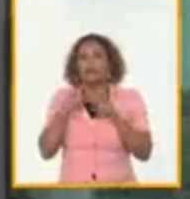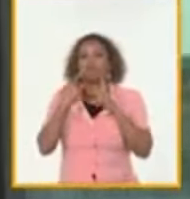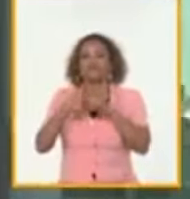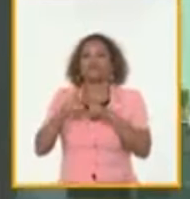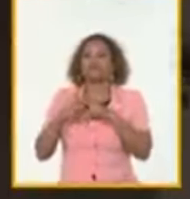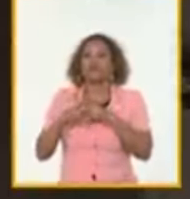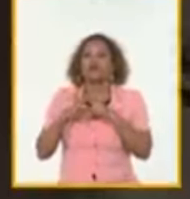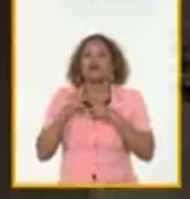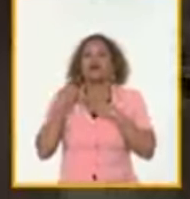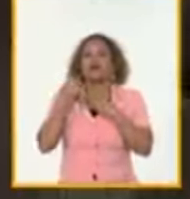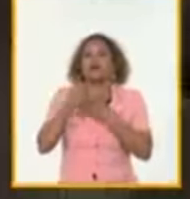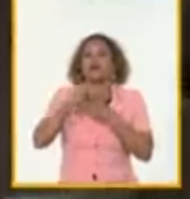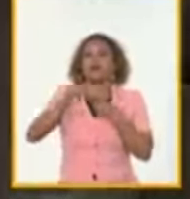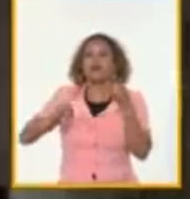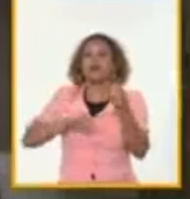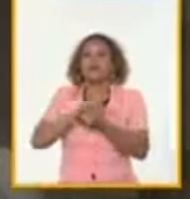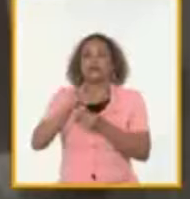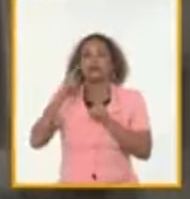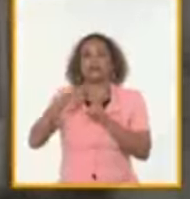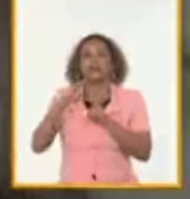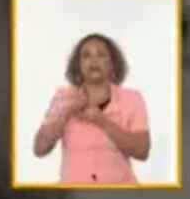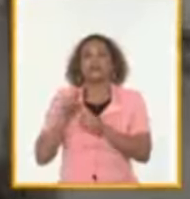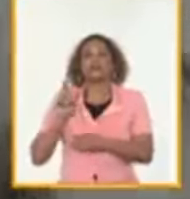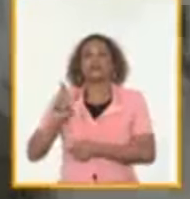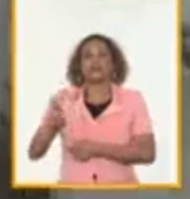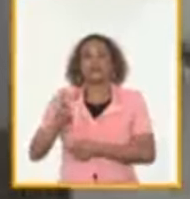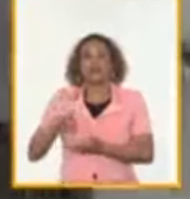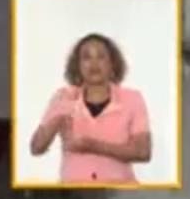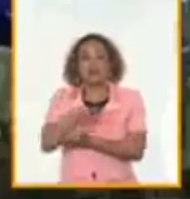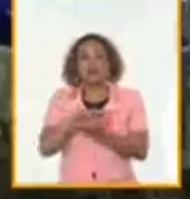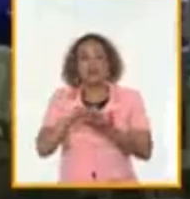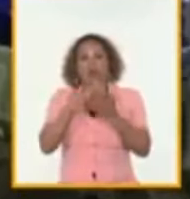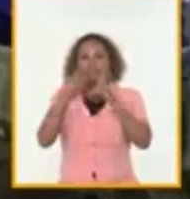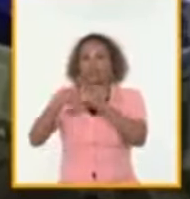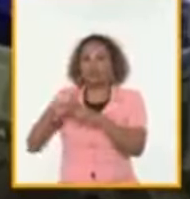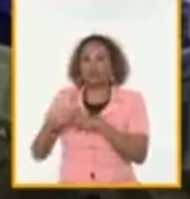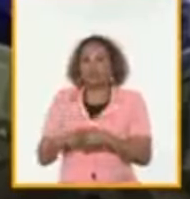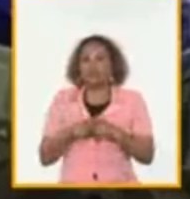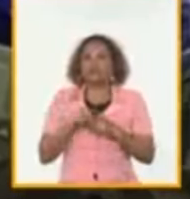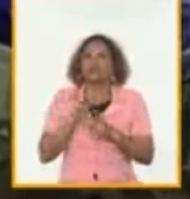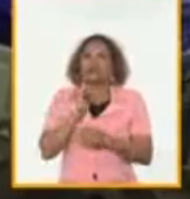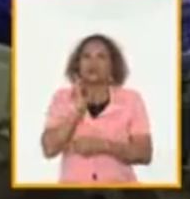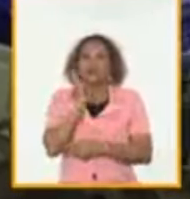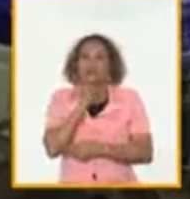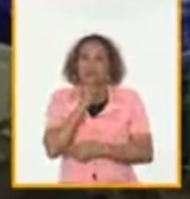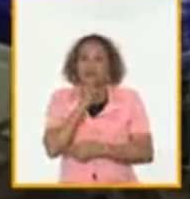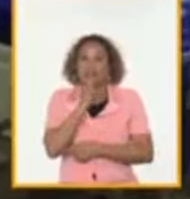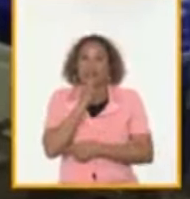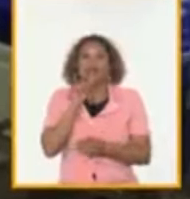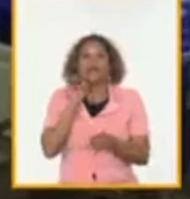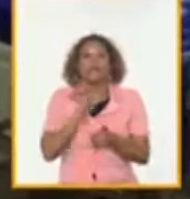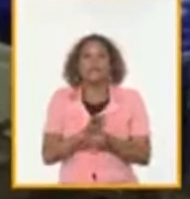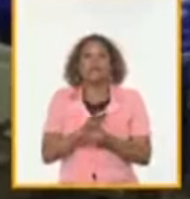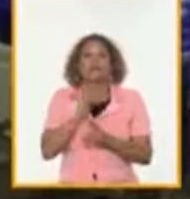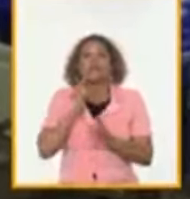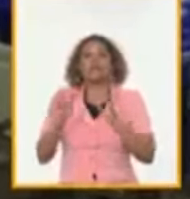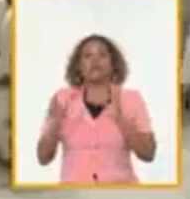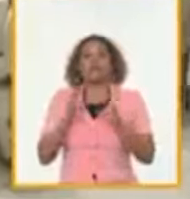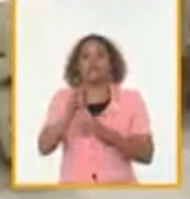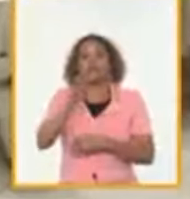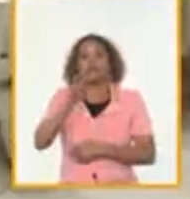reubicar la sala de terapia intensiva en ese mismo lugar y así garantizar también su remozamiento este debe comenzar en el periodo